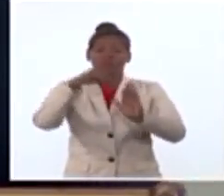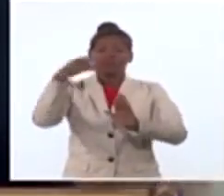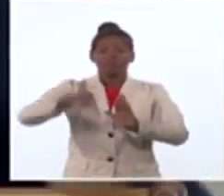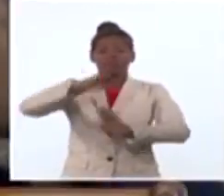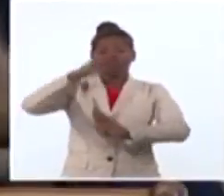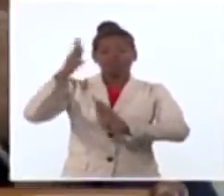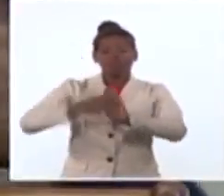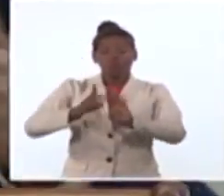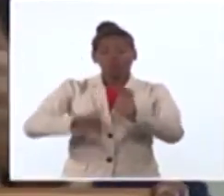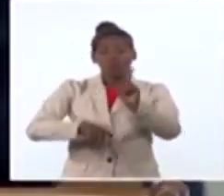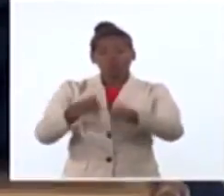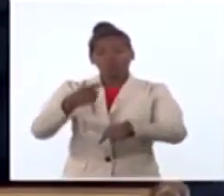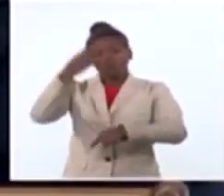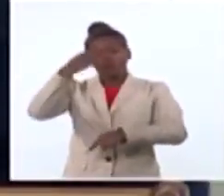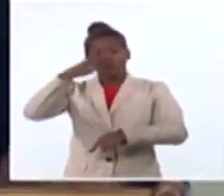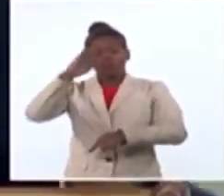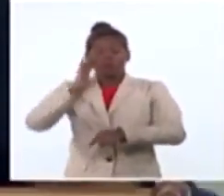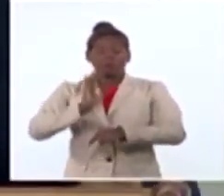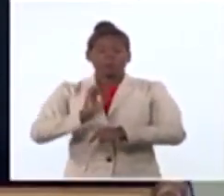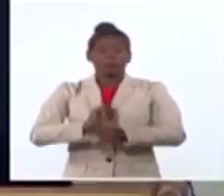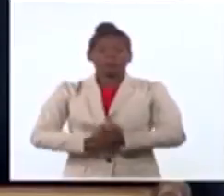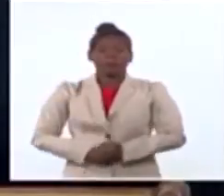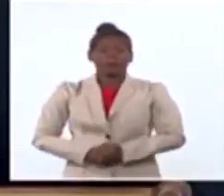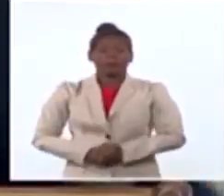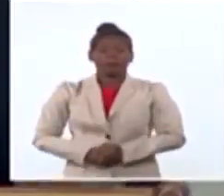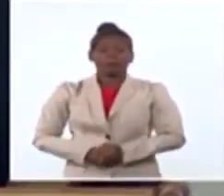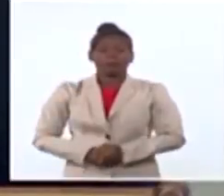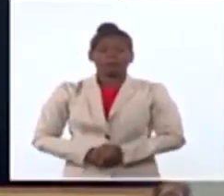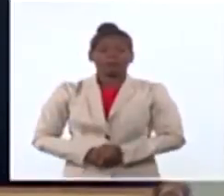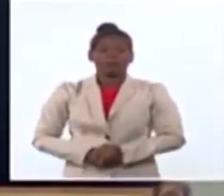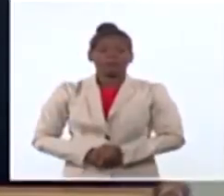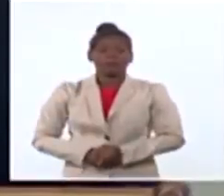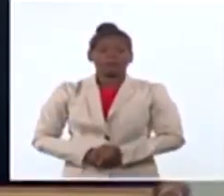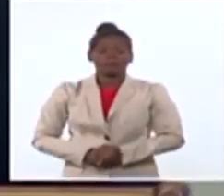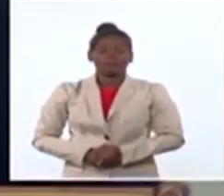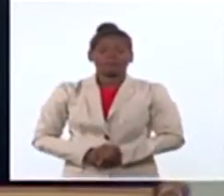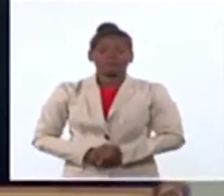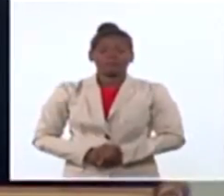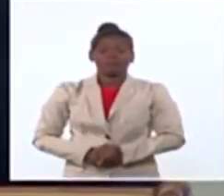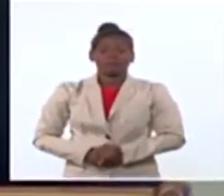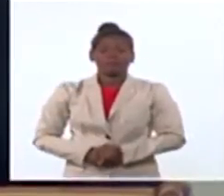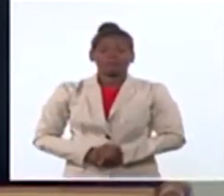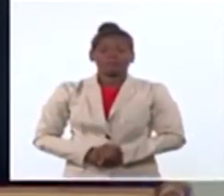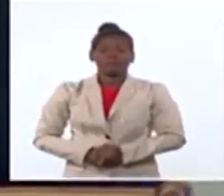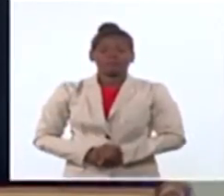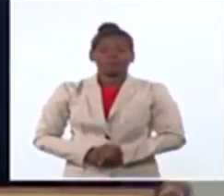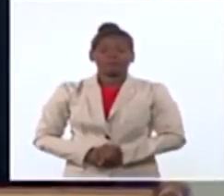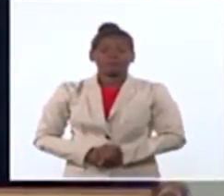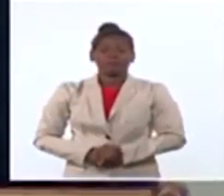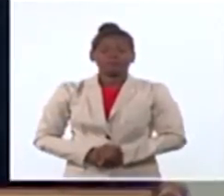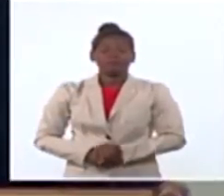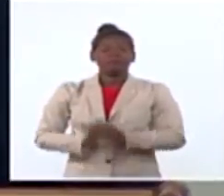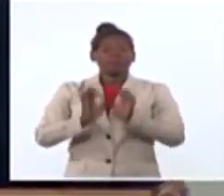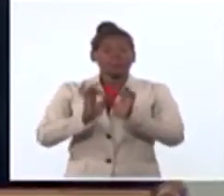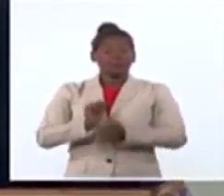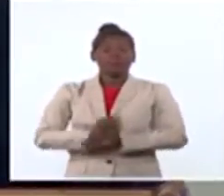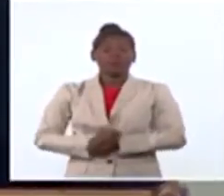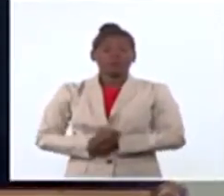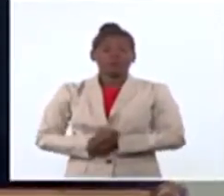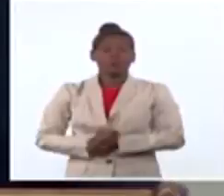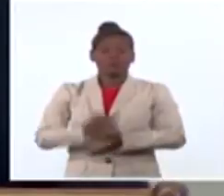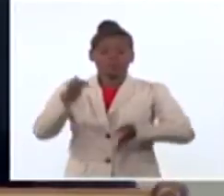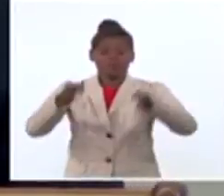durante el periodo cercano de pandemia, que han obstaculizado